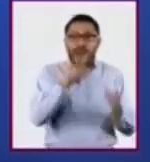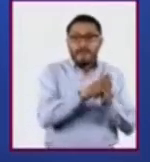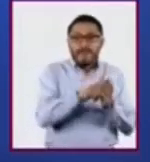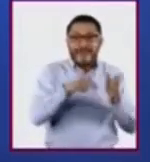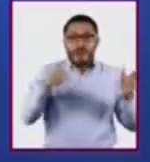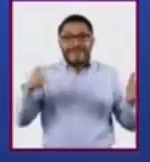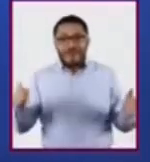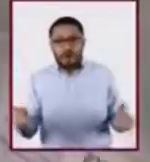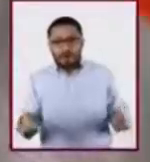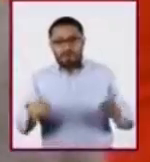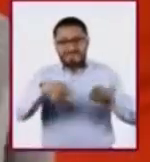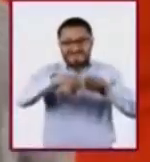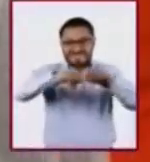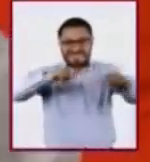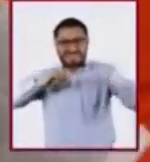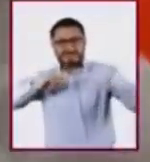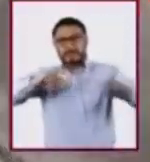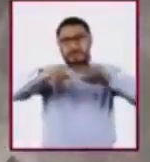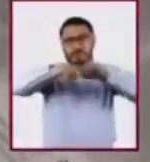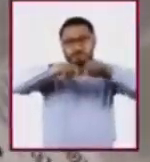y van a empezar a hacer tiras.